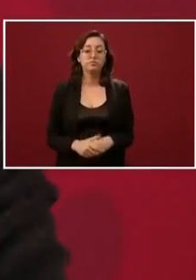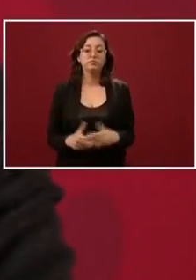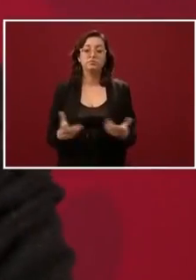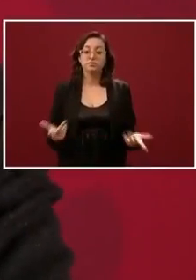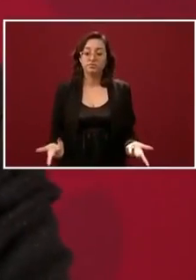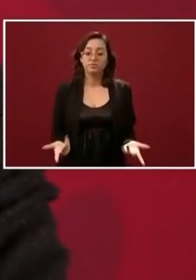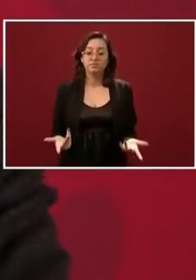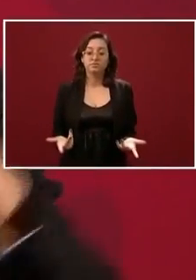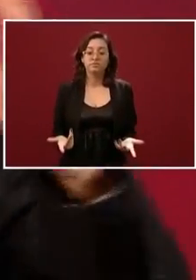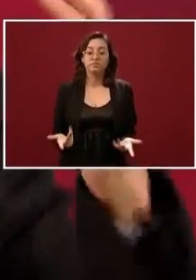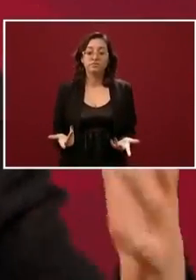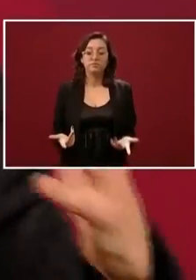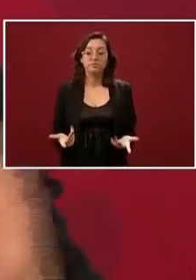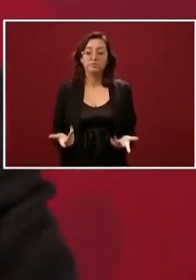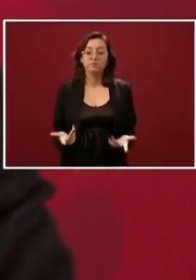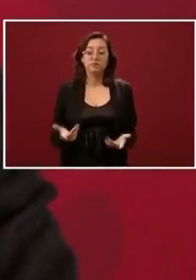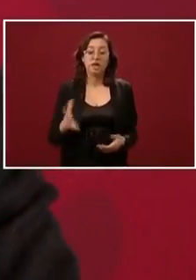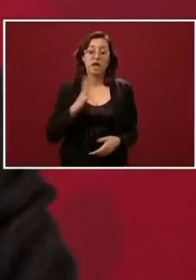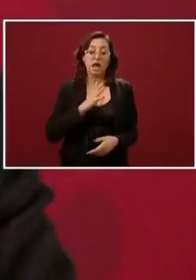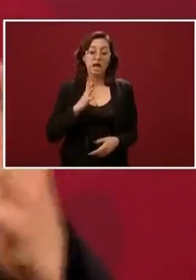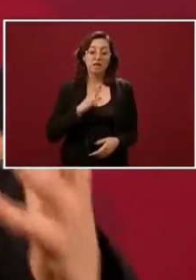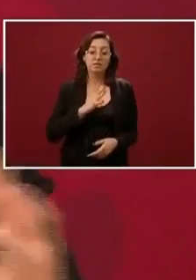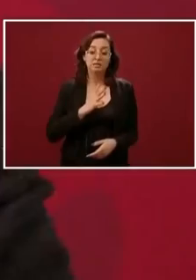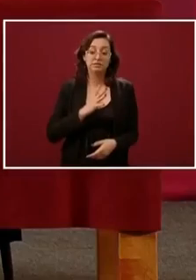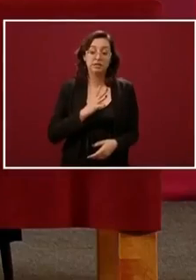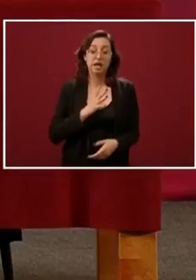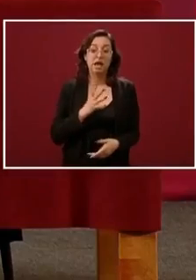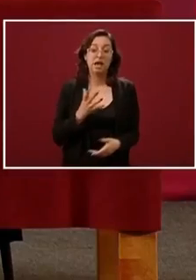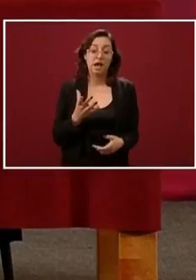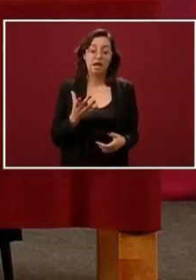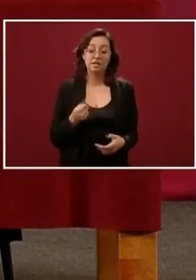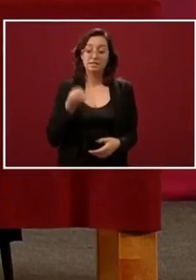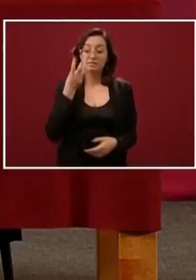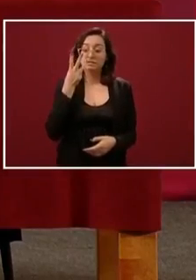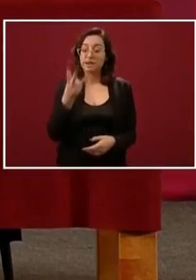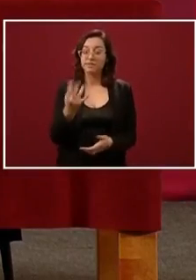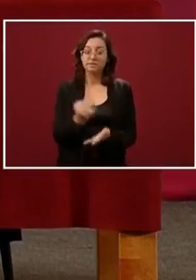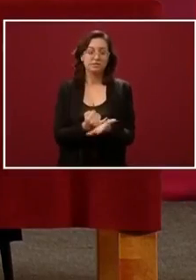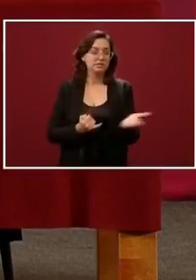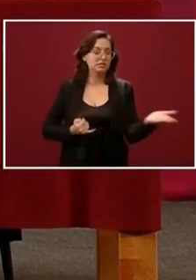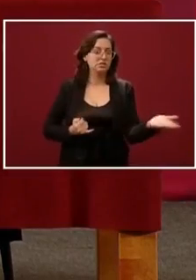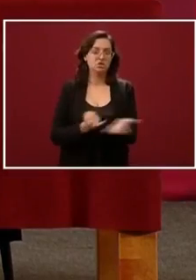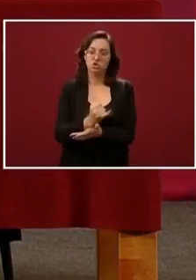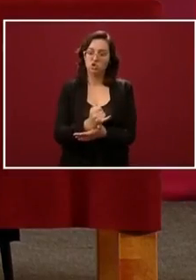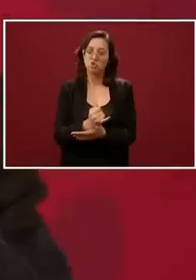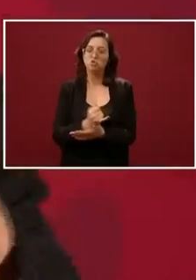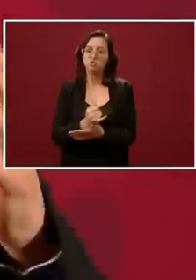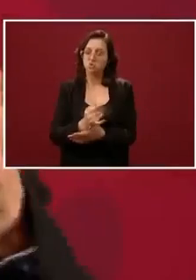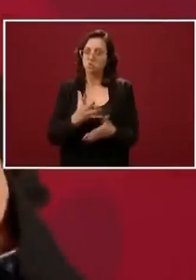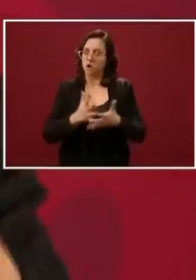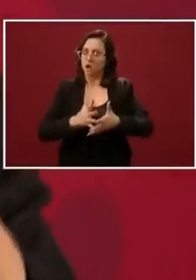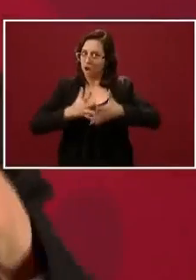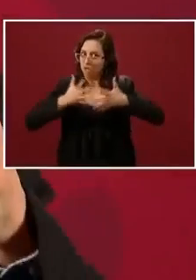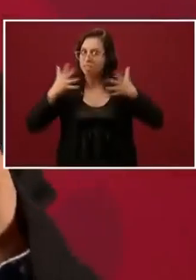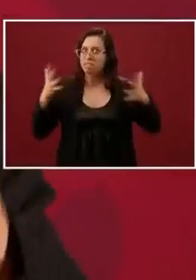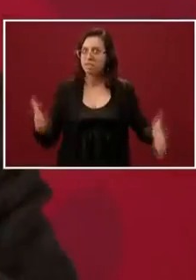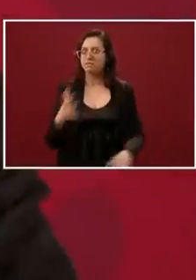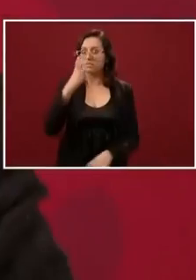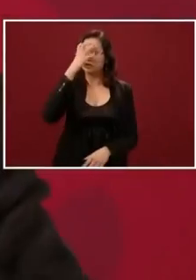tres intervenciones masivas de distanciamiento social que tienen un impacto mayúsculo,